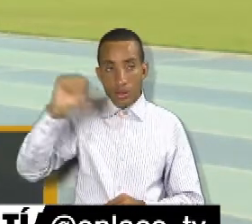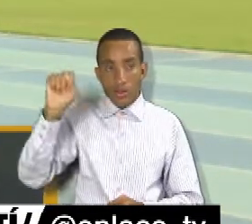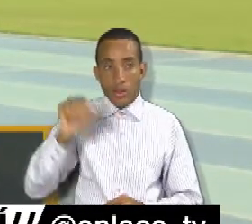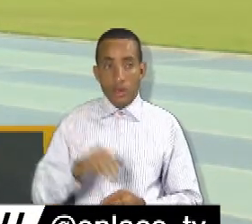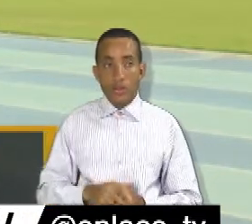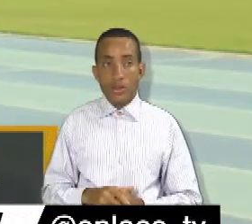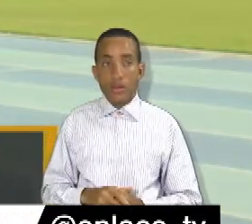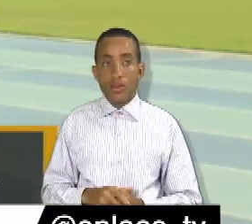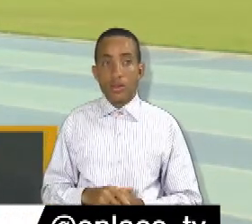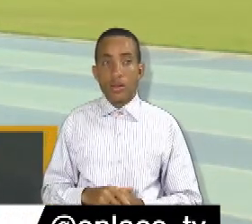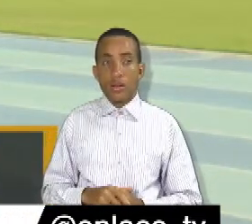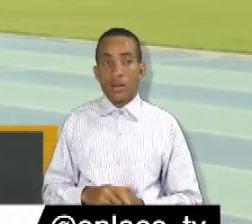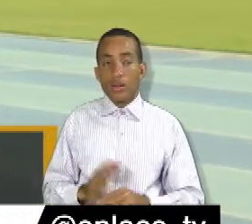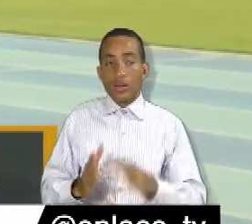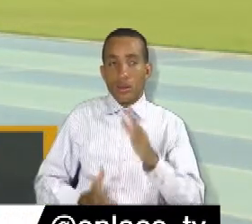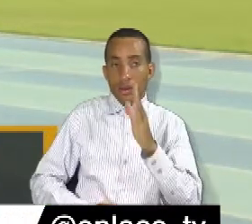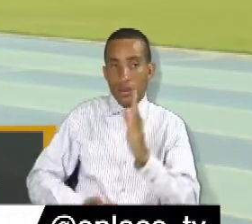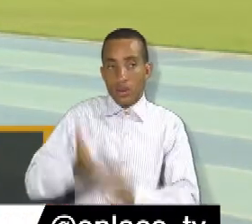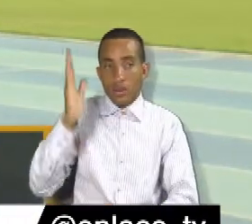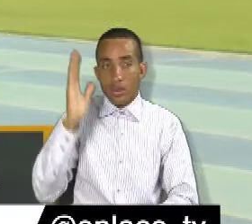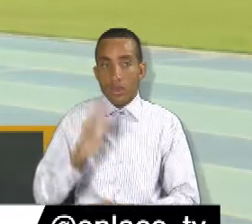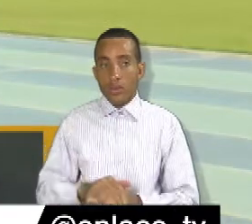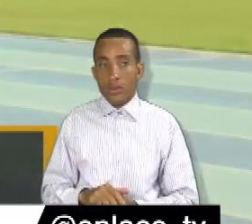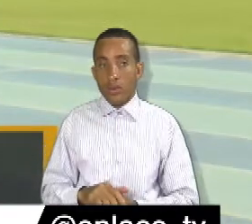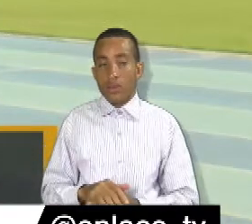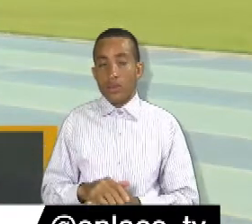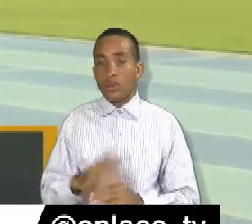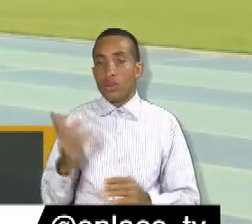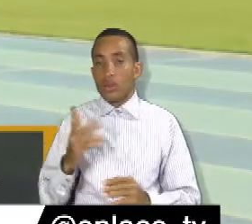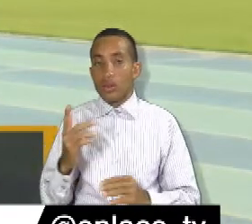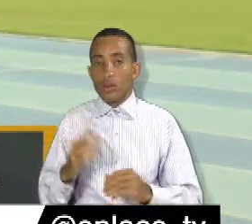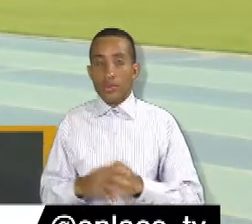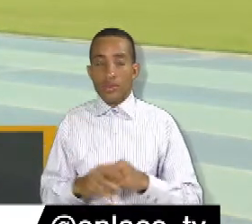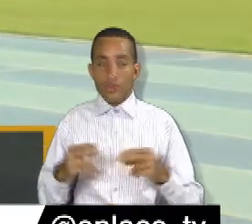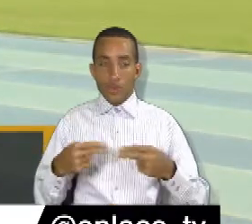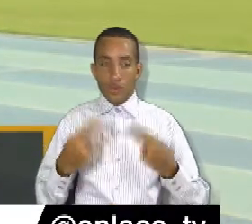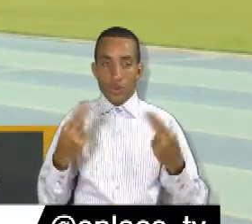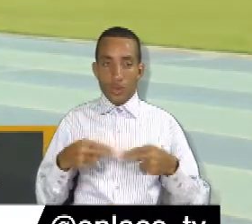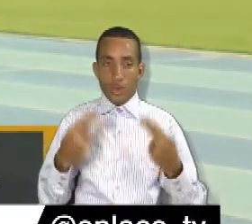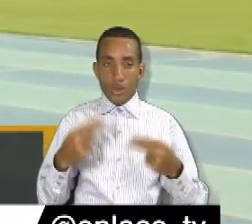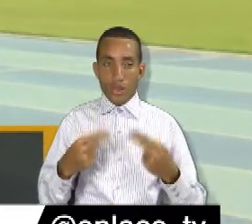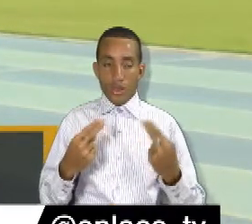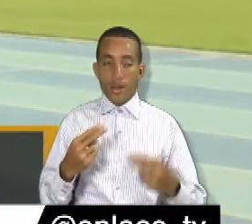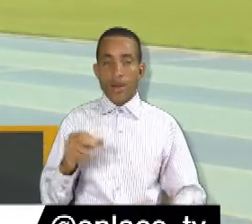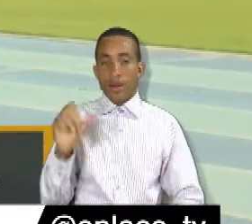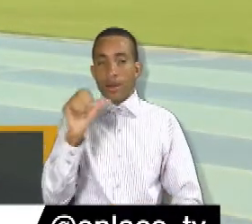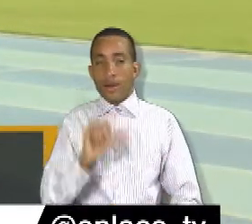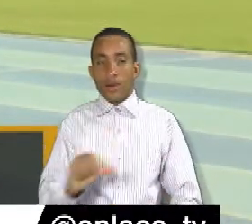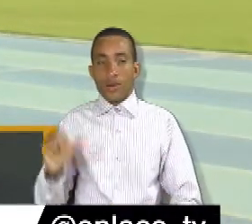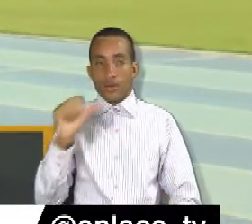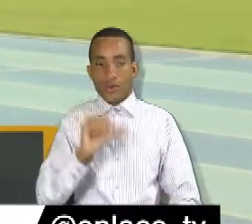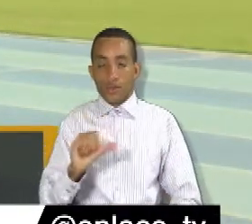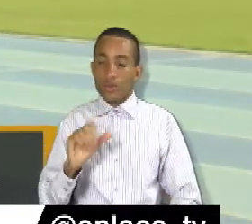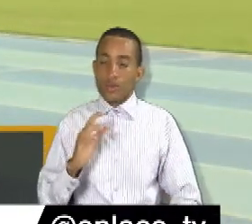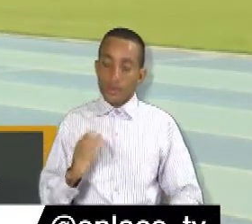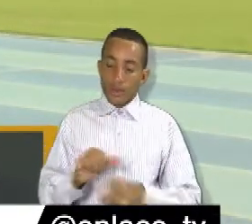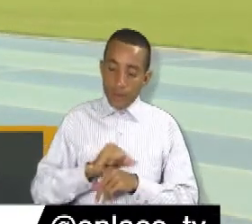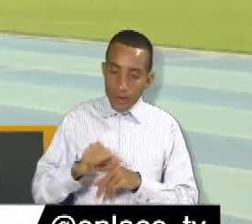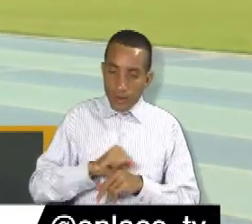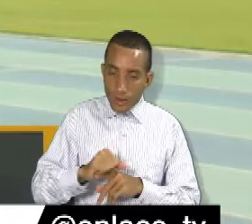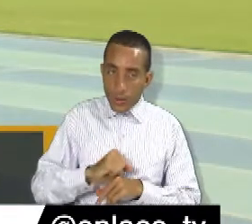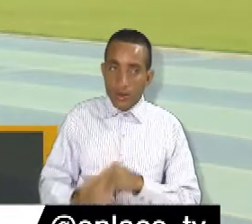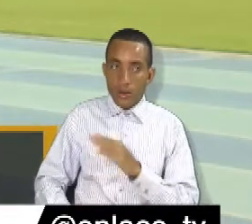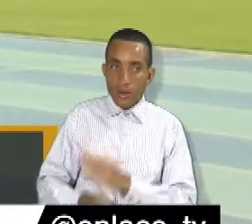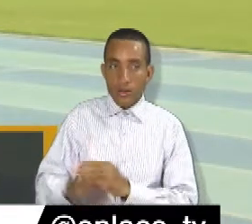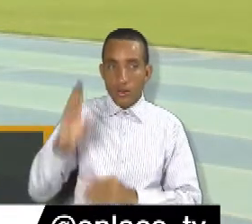oro, ir al zona regional en la ciudad de Tunja en agosto. Y seguir preparando para un